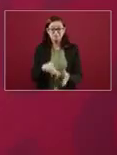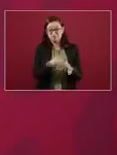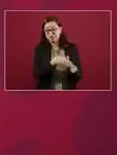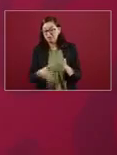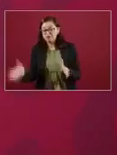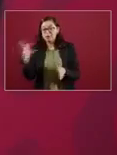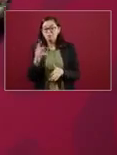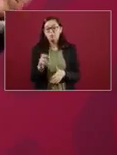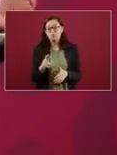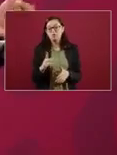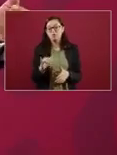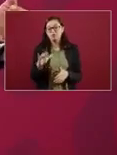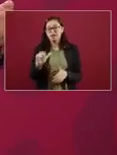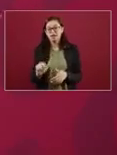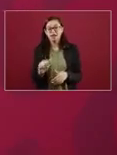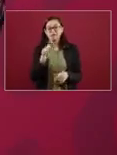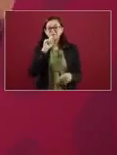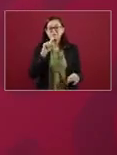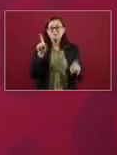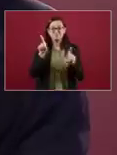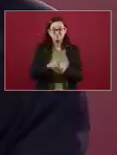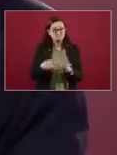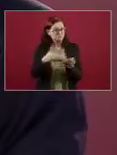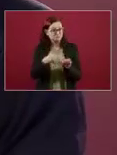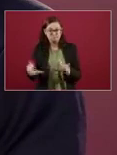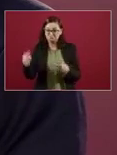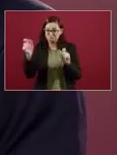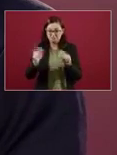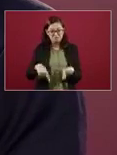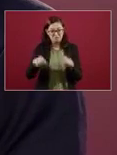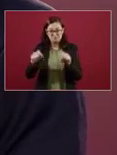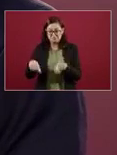periodo. ¿O creen ustedes que